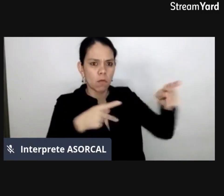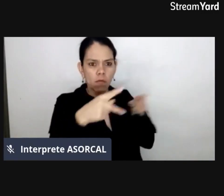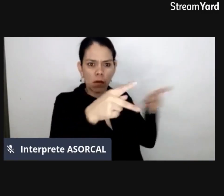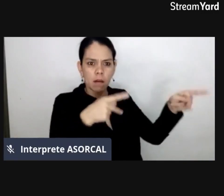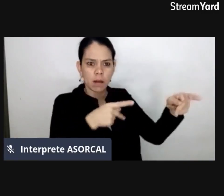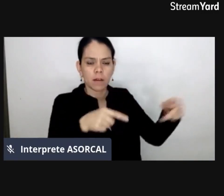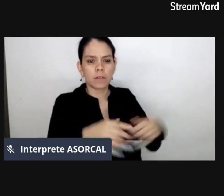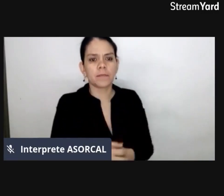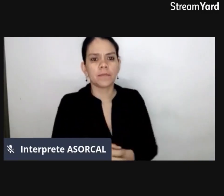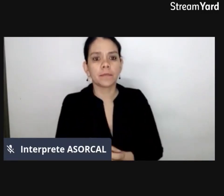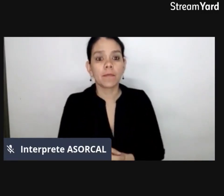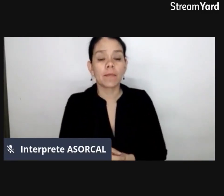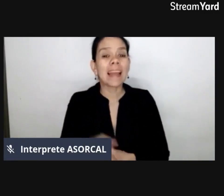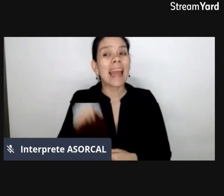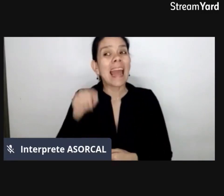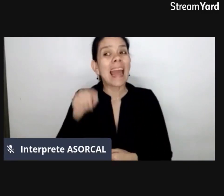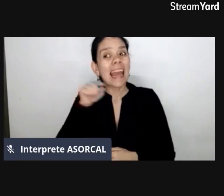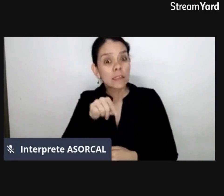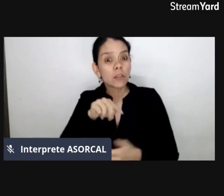densidad de población